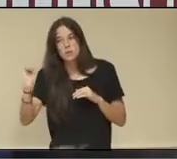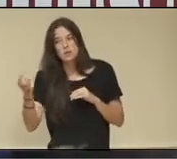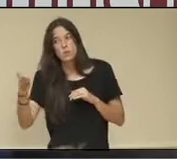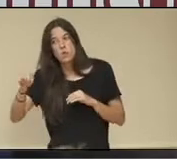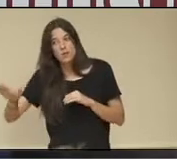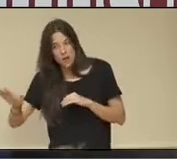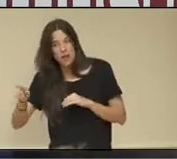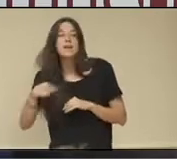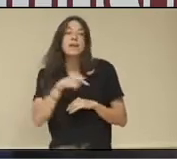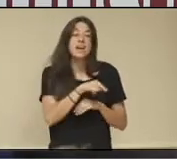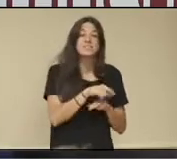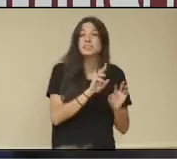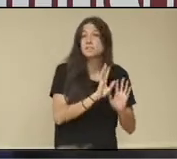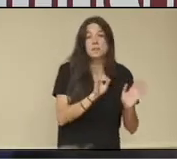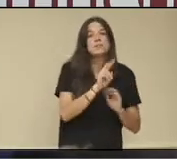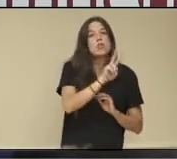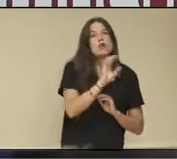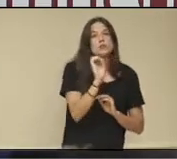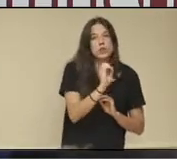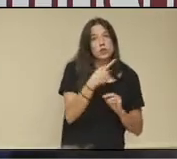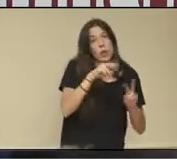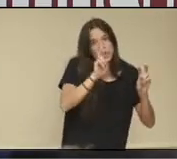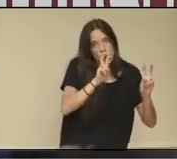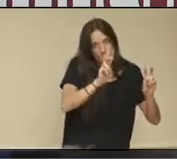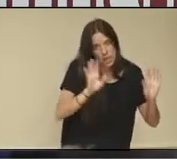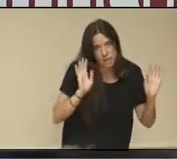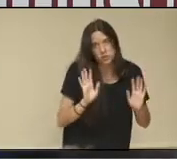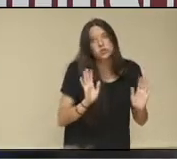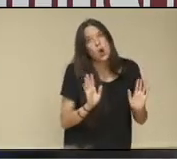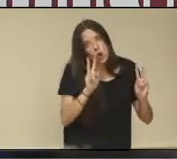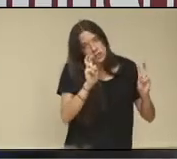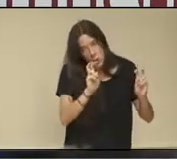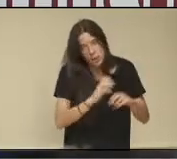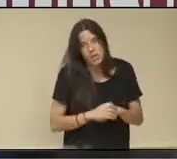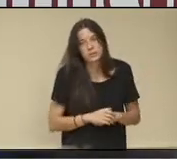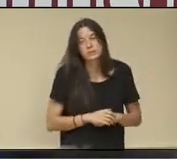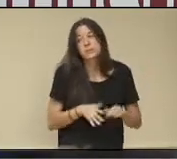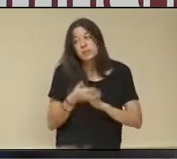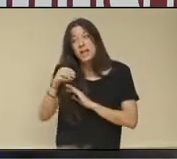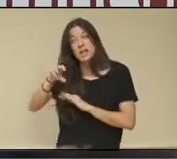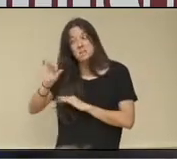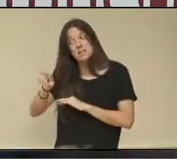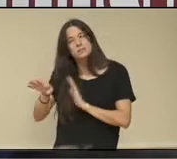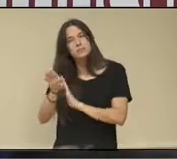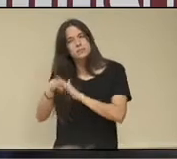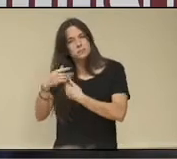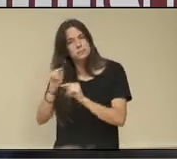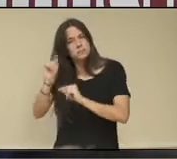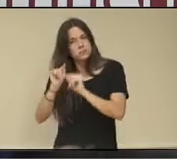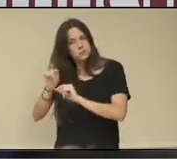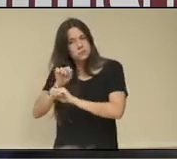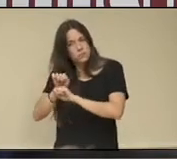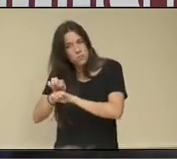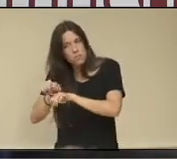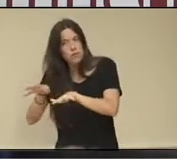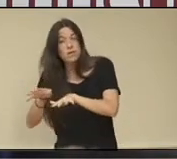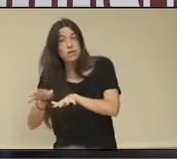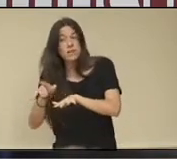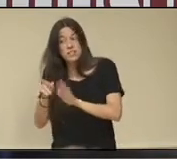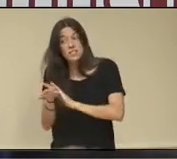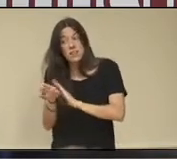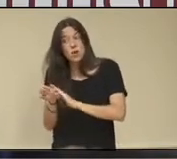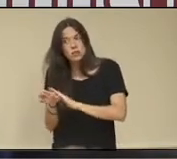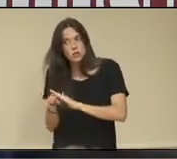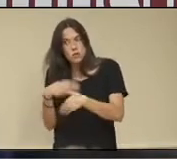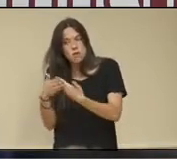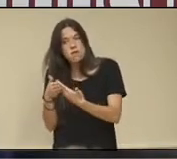entre comillas, del 2%. Como sigue activo y los virus pueden cambiar, pues esperemos